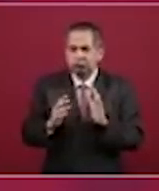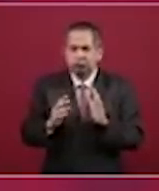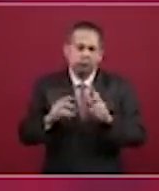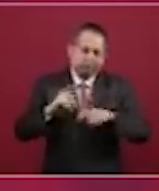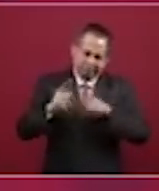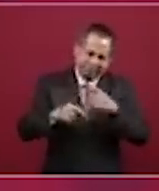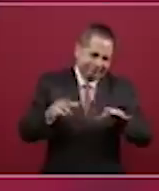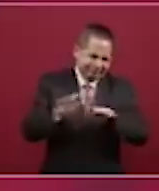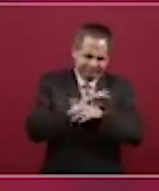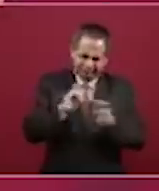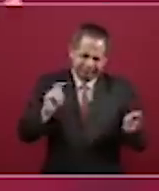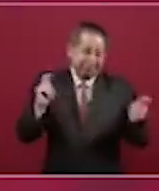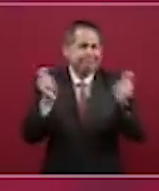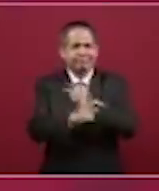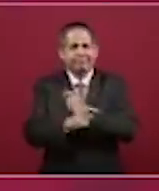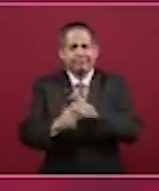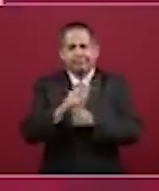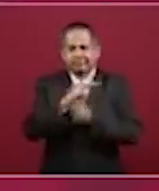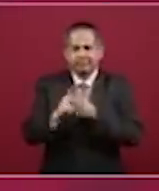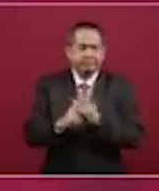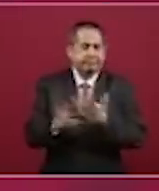una transformación en el país.